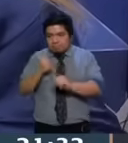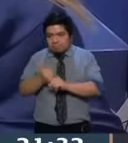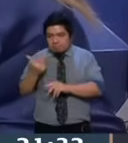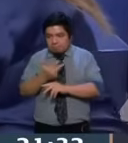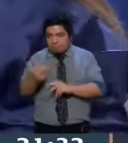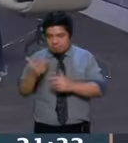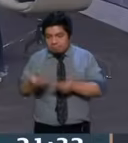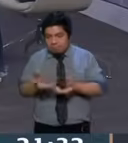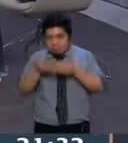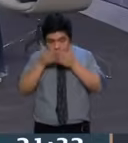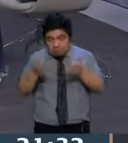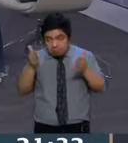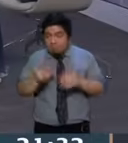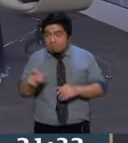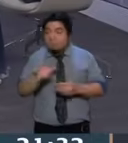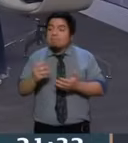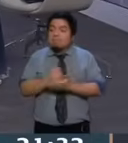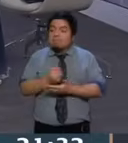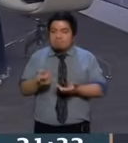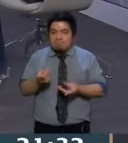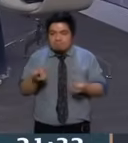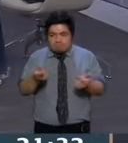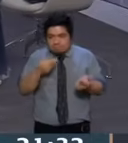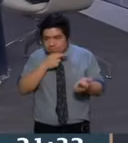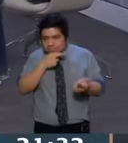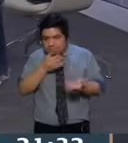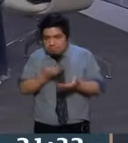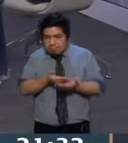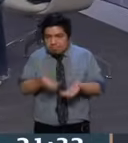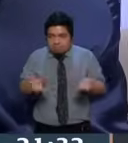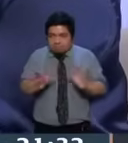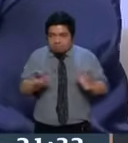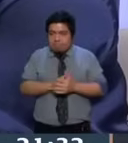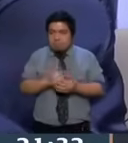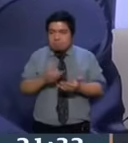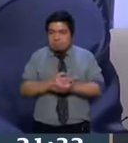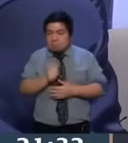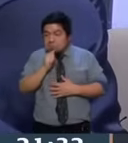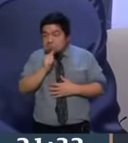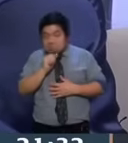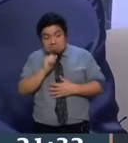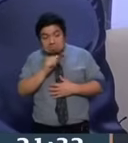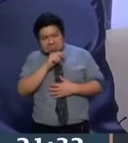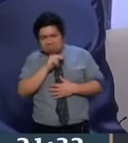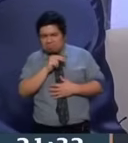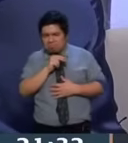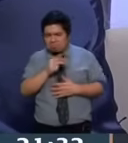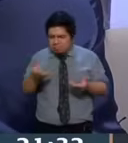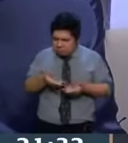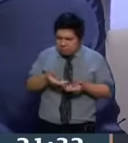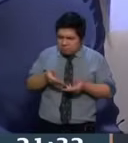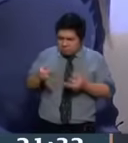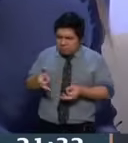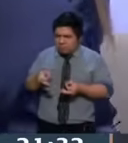se visualice. Y cuando se gana, las cosas no ocurren por decreto. Y cuando se gana, los cambios no culturales. No es que se ejecute o no, Daniela, se